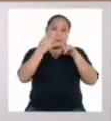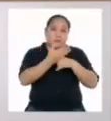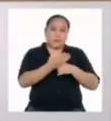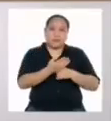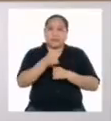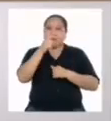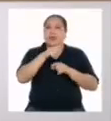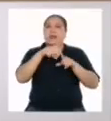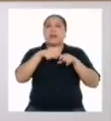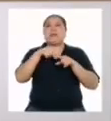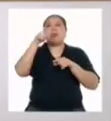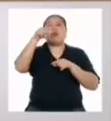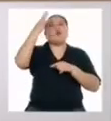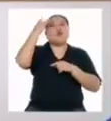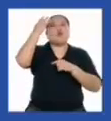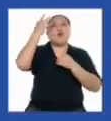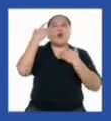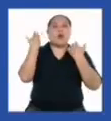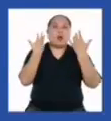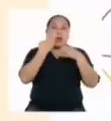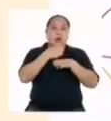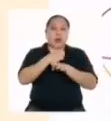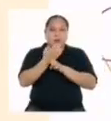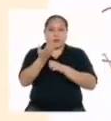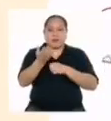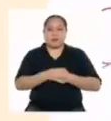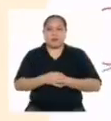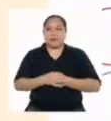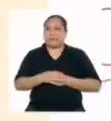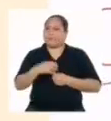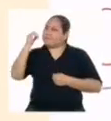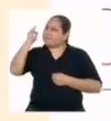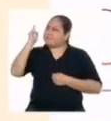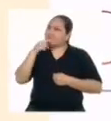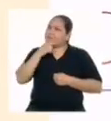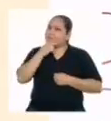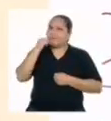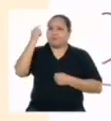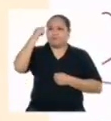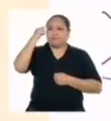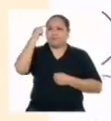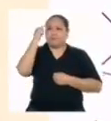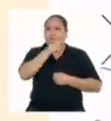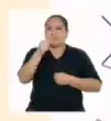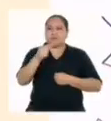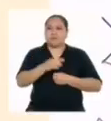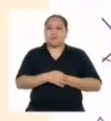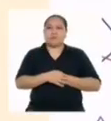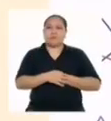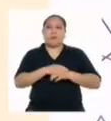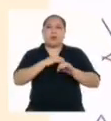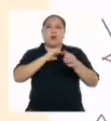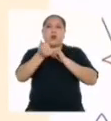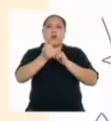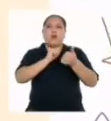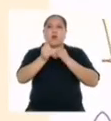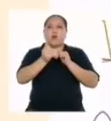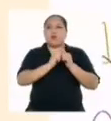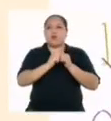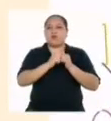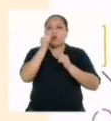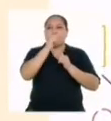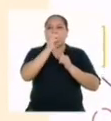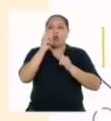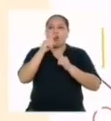realidad, aquí dependerás totalmente de tu creatividad. Profesora, ¿qué le parece mi avance para el concurso de origami de este